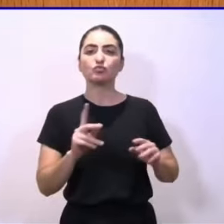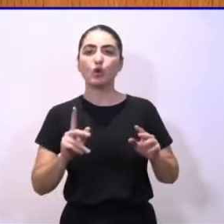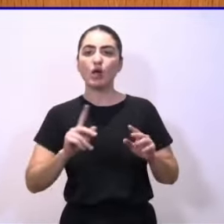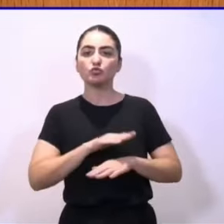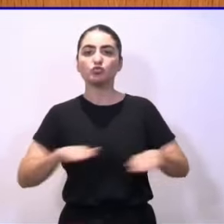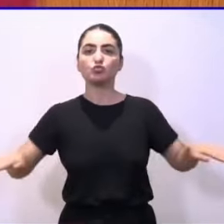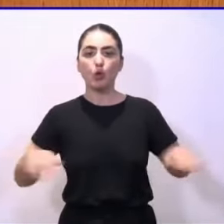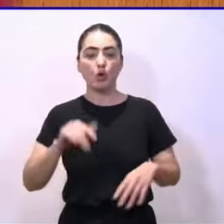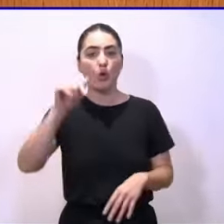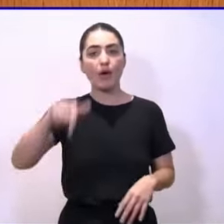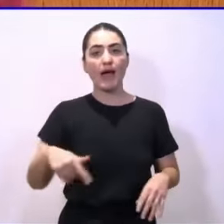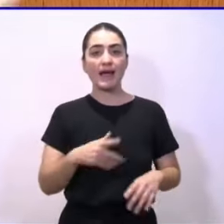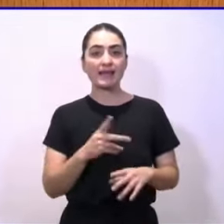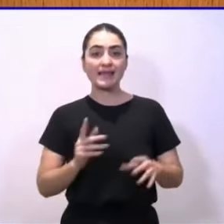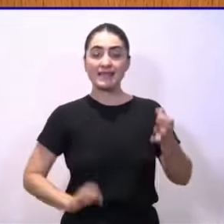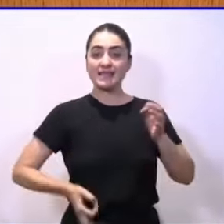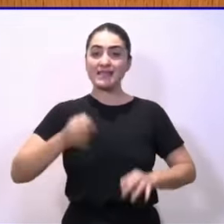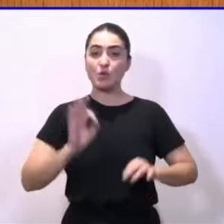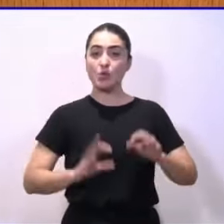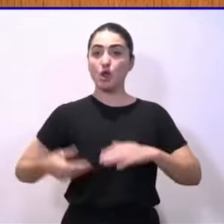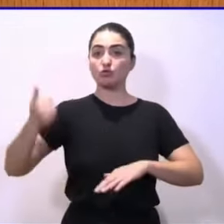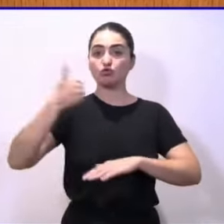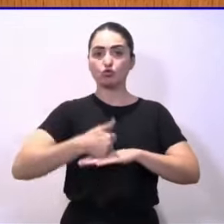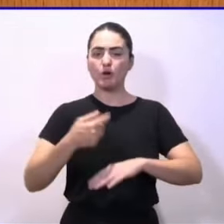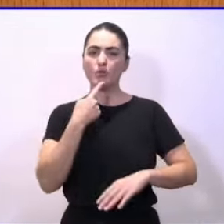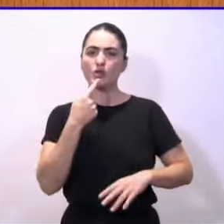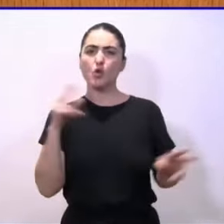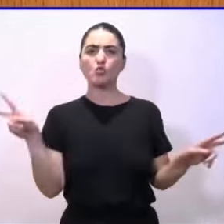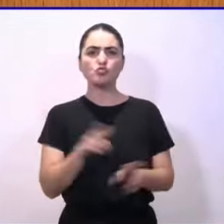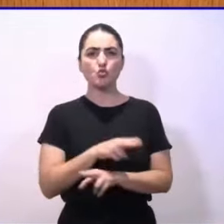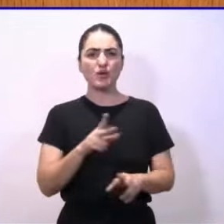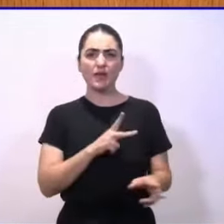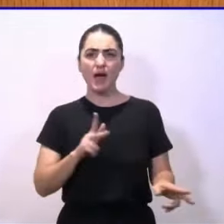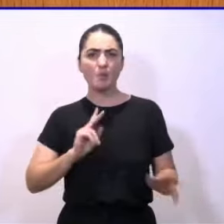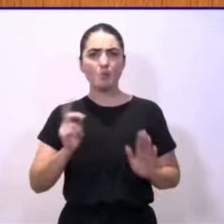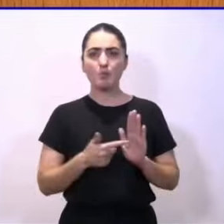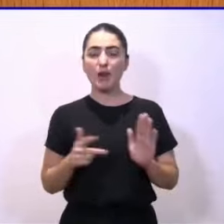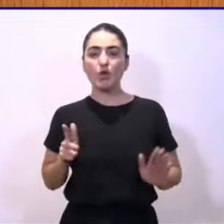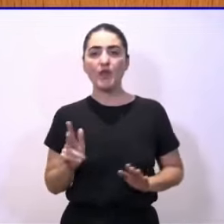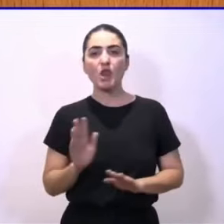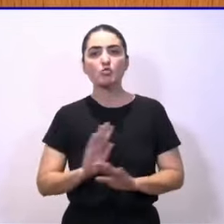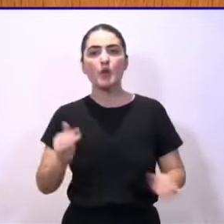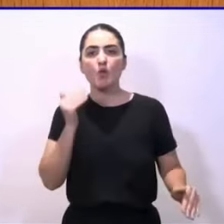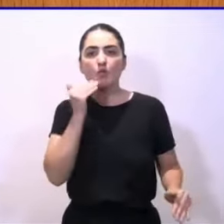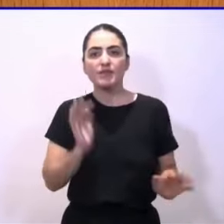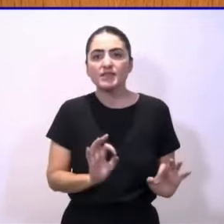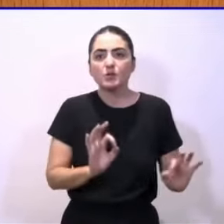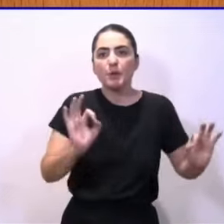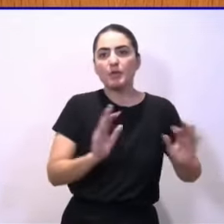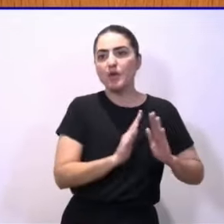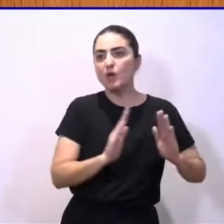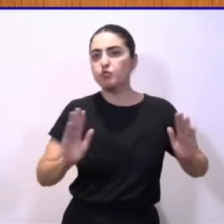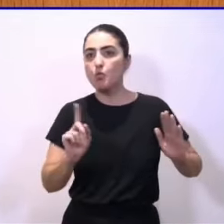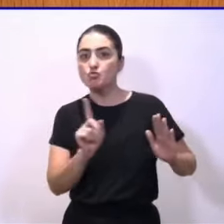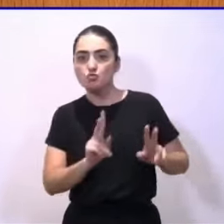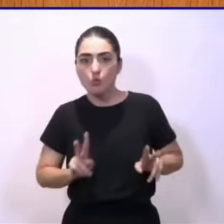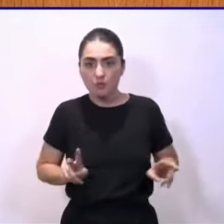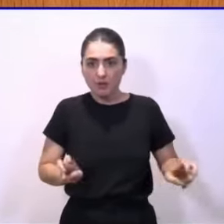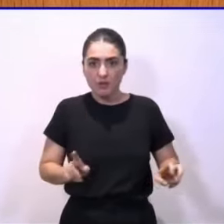el Tribunal Supremo inventó aquello de nulidad de pleno derecho, pero solo desde una fecha determinada y no desde origen, y tuvo que